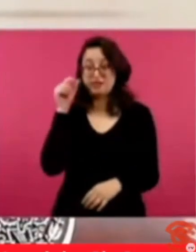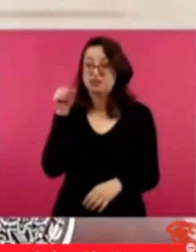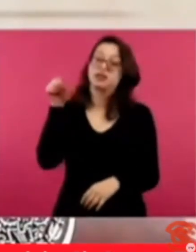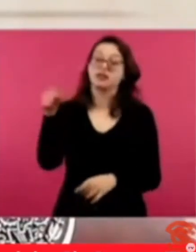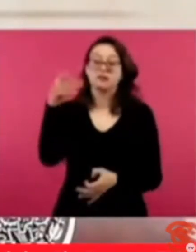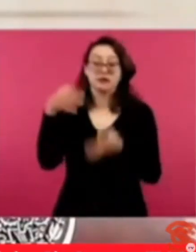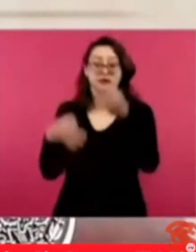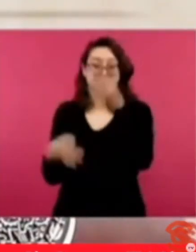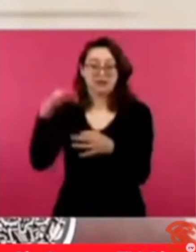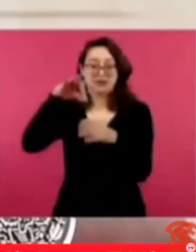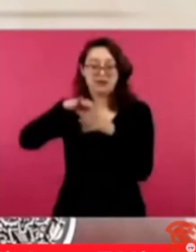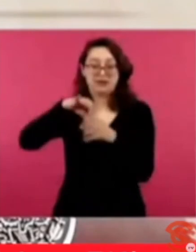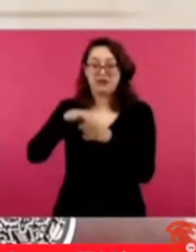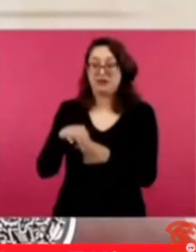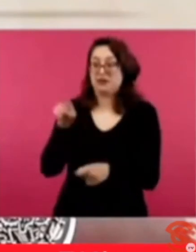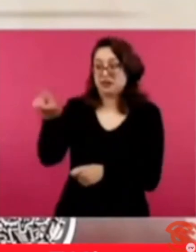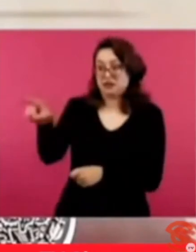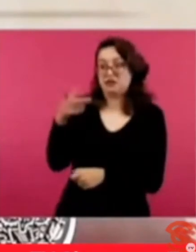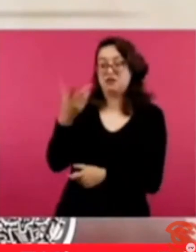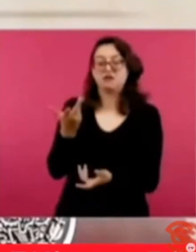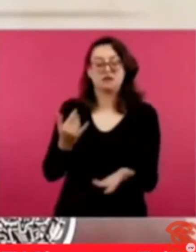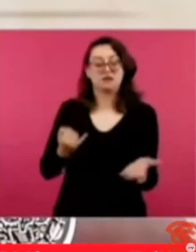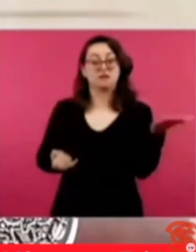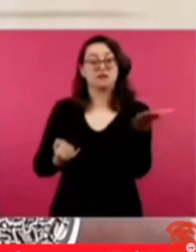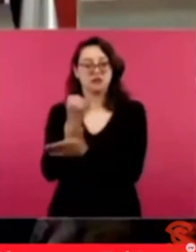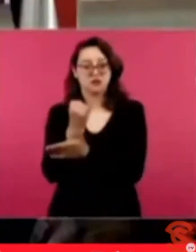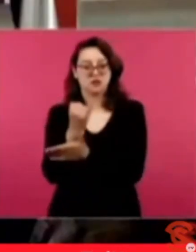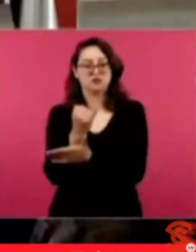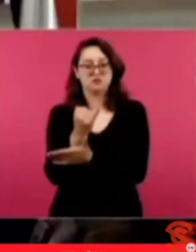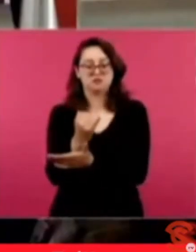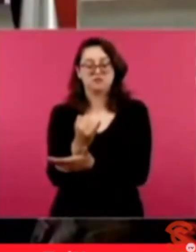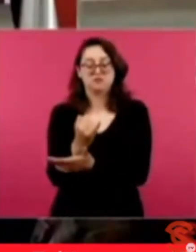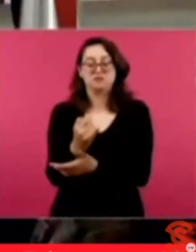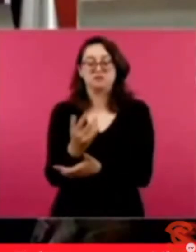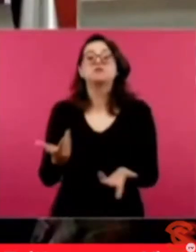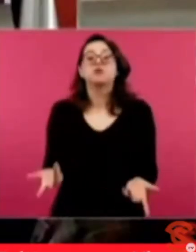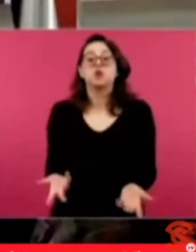cuyo presidente es esta persona que tú mencionas,